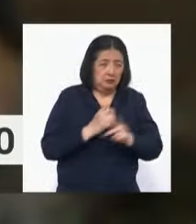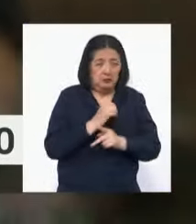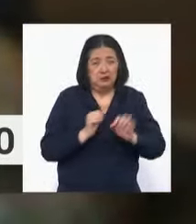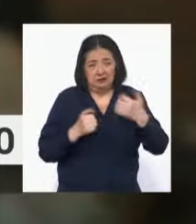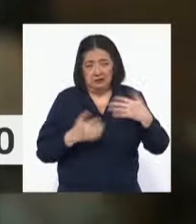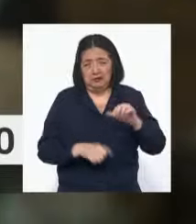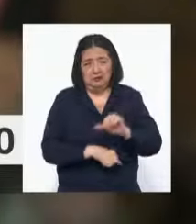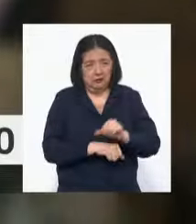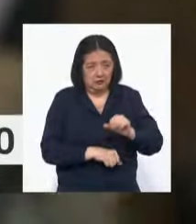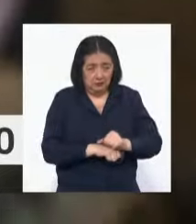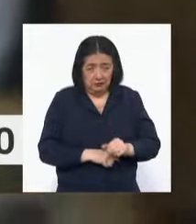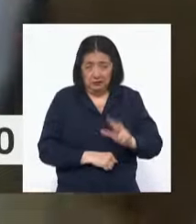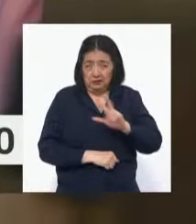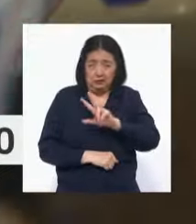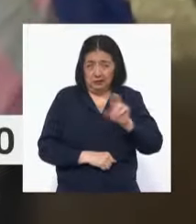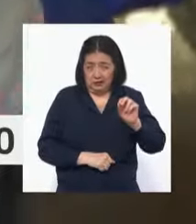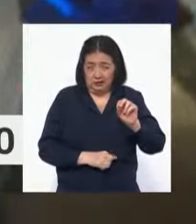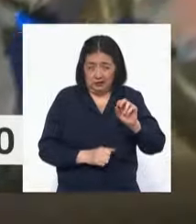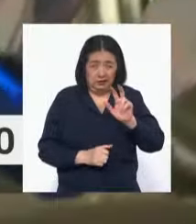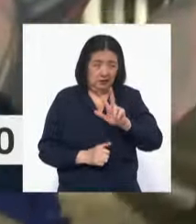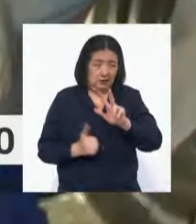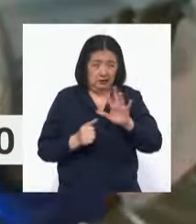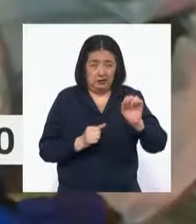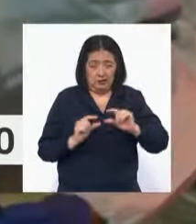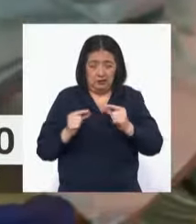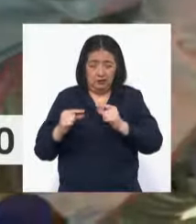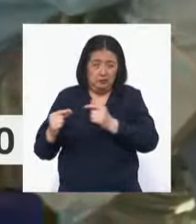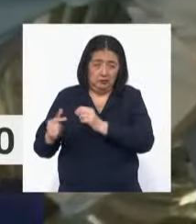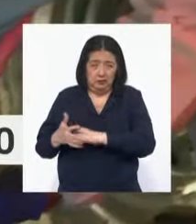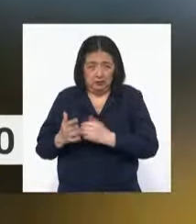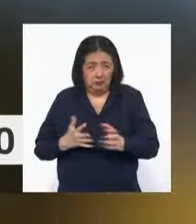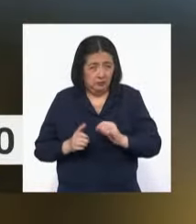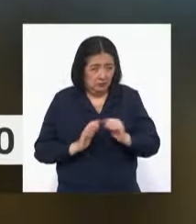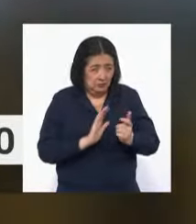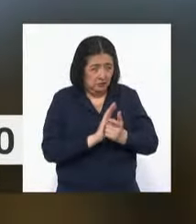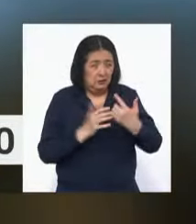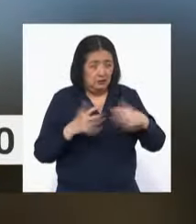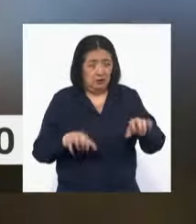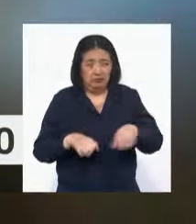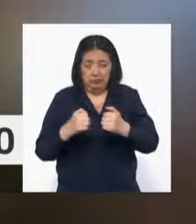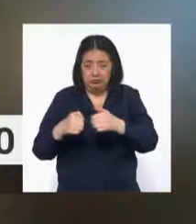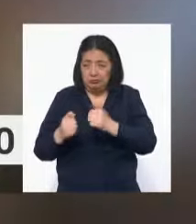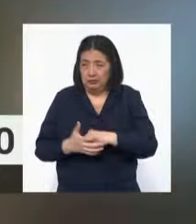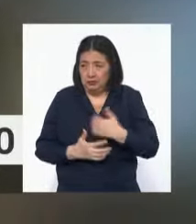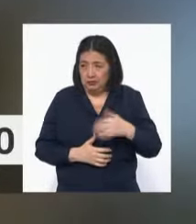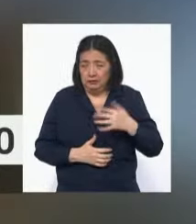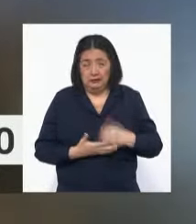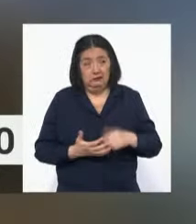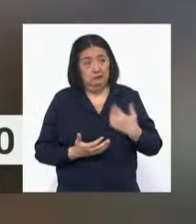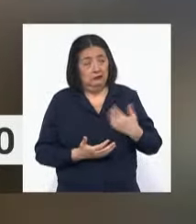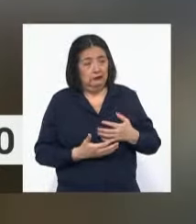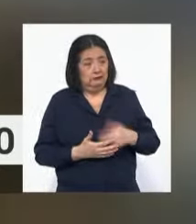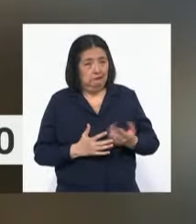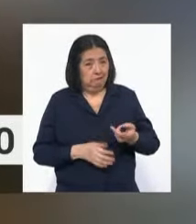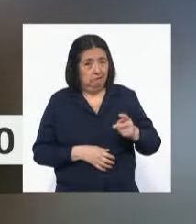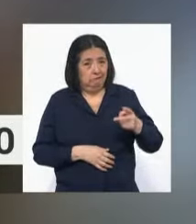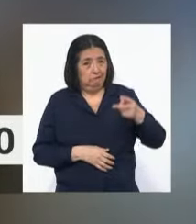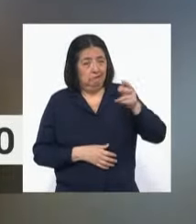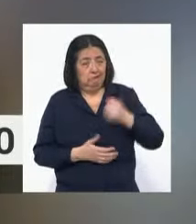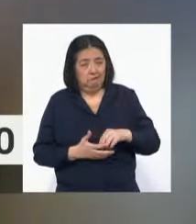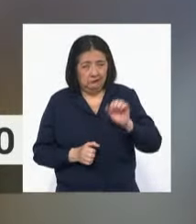detenidos. Más de 360 bandas criminales fueron desarticuladas. Cifras que ponen en evidencia el incremento